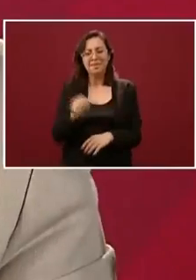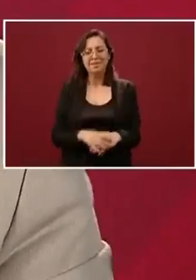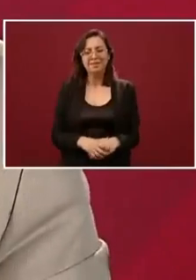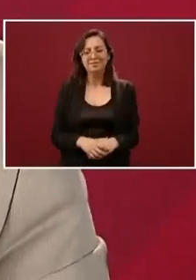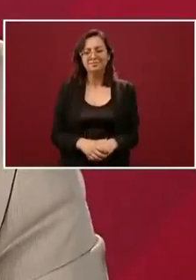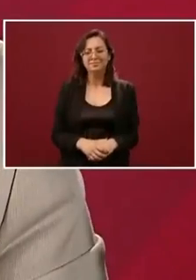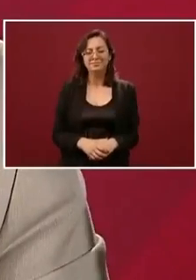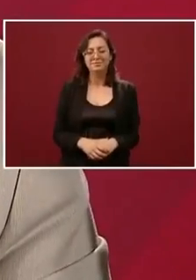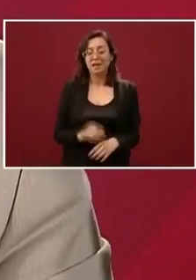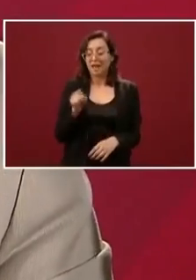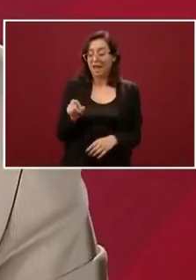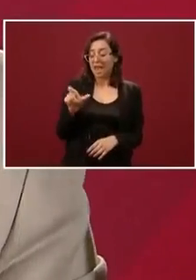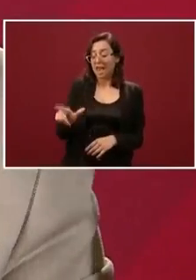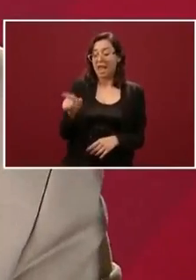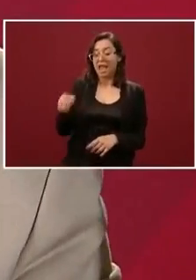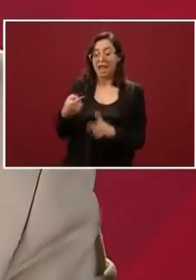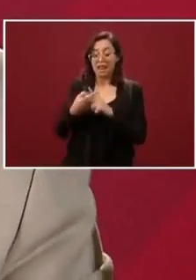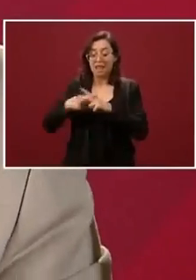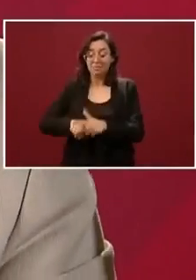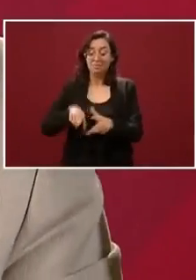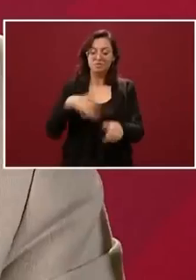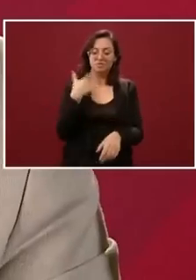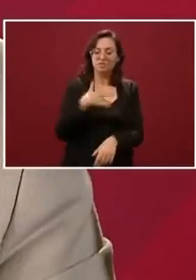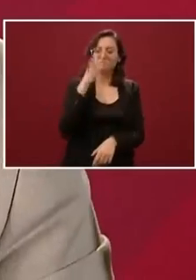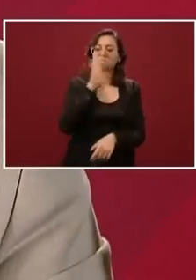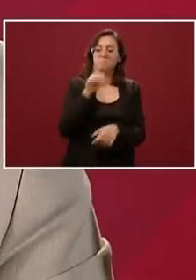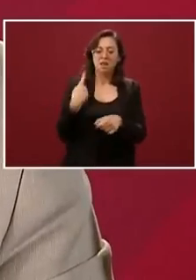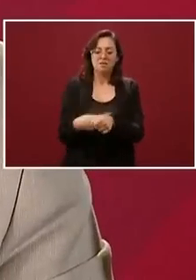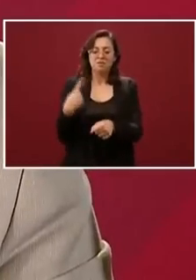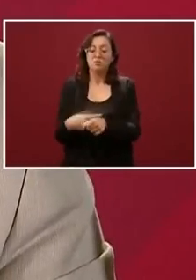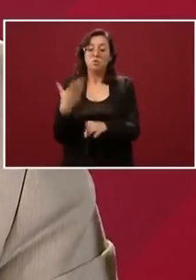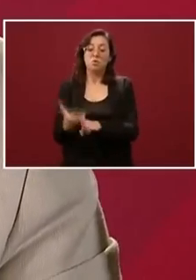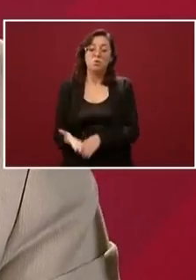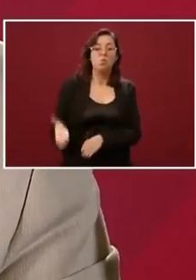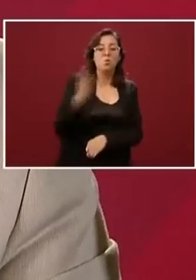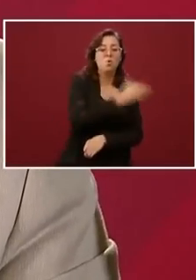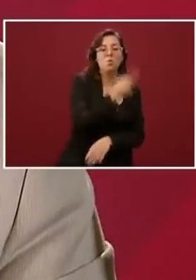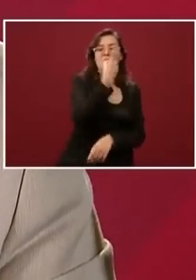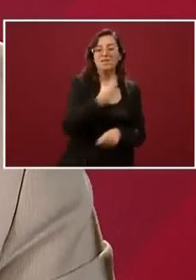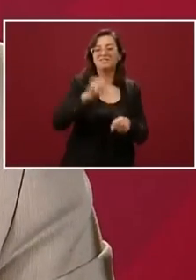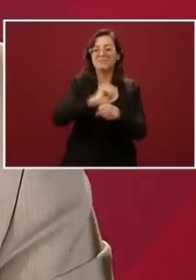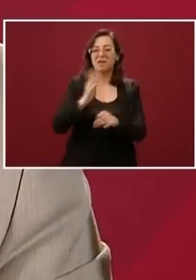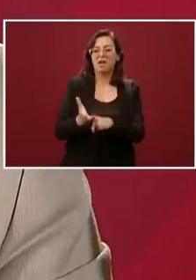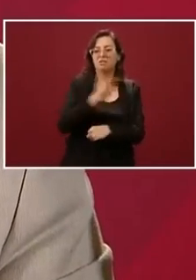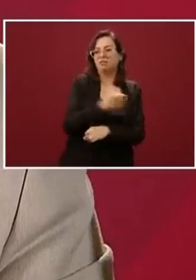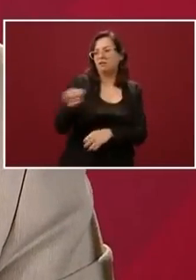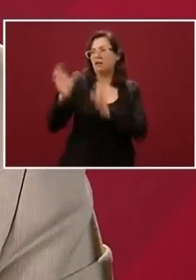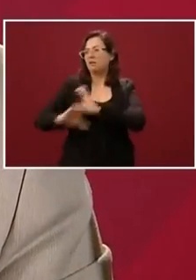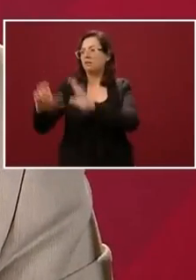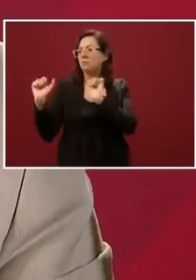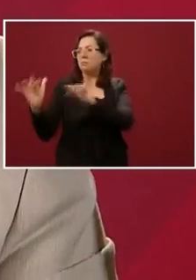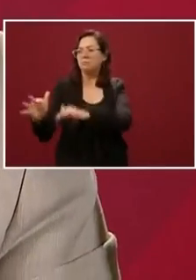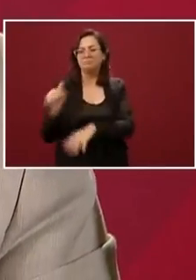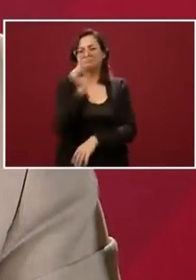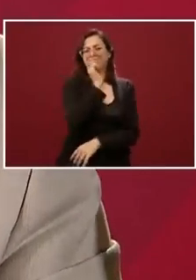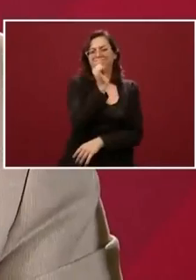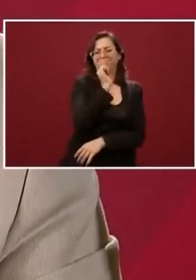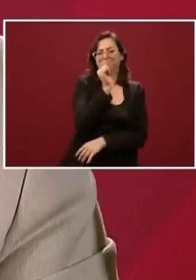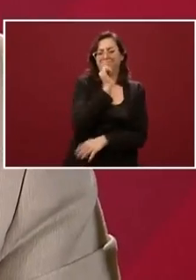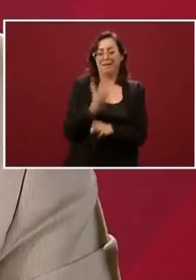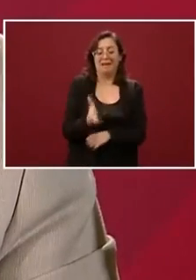fecha de inicio de síntomas es muy anterior, casi una semana antes de los conciertos que se llevaron el fin de semana.